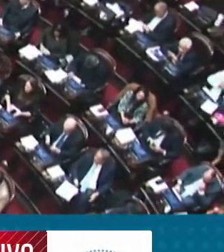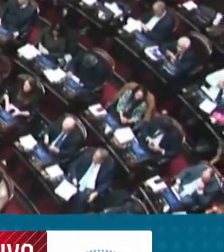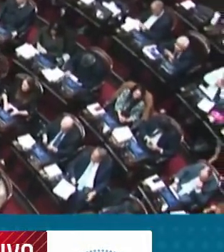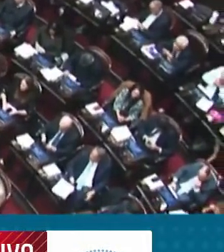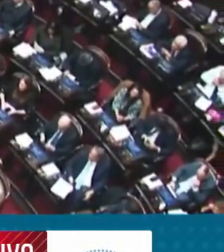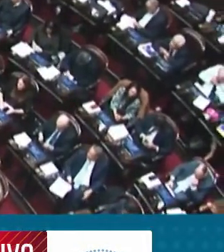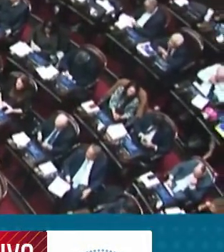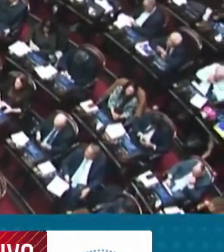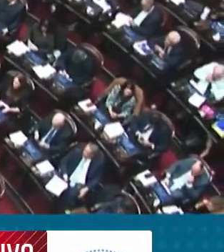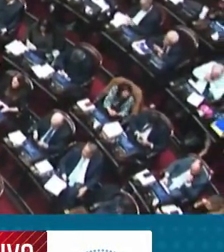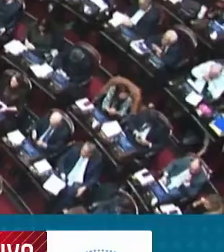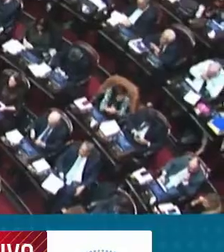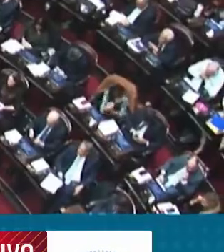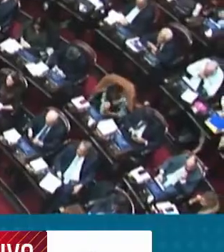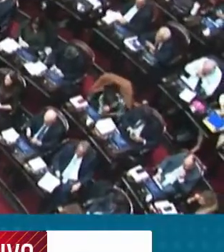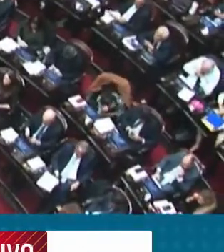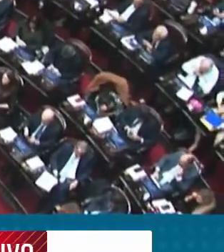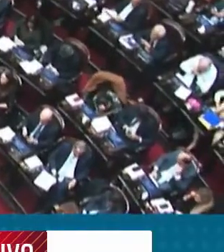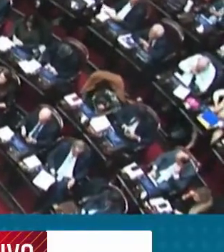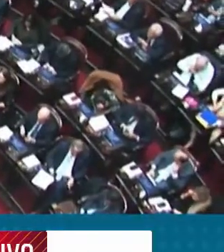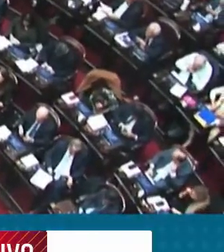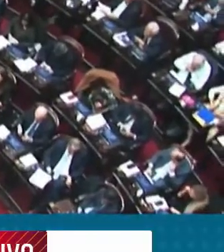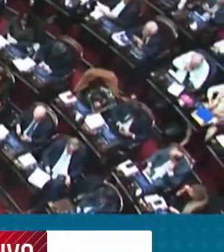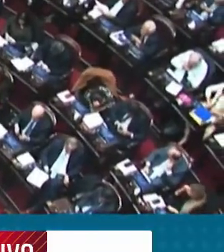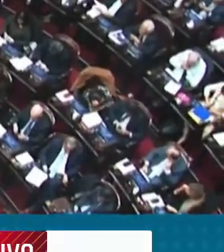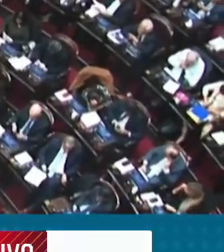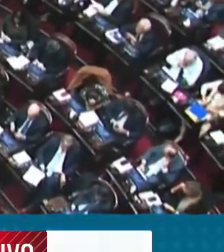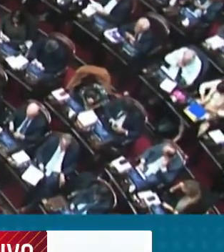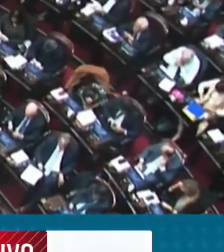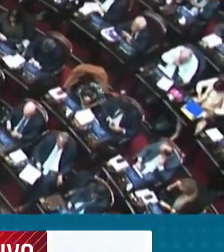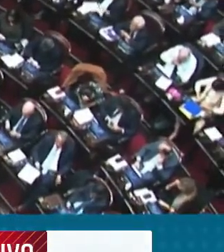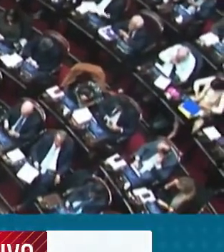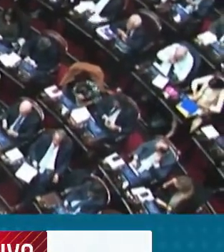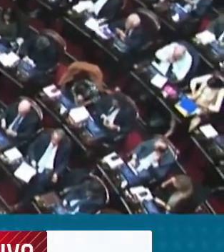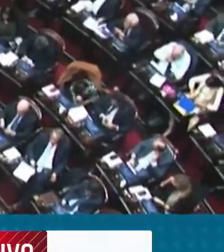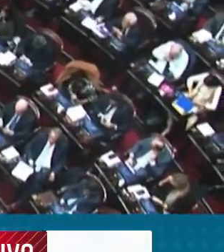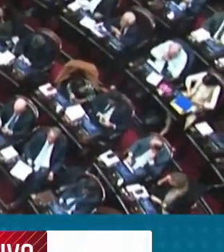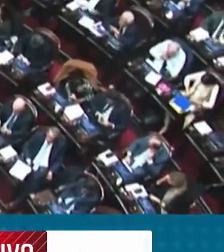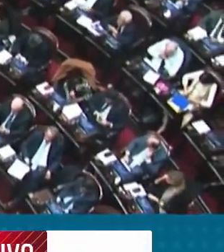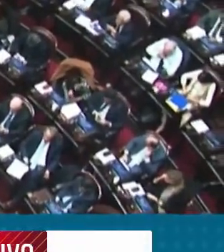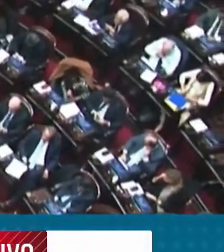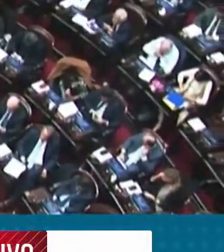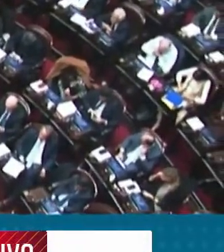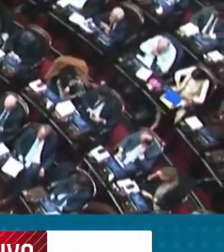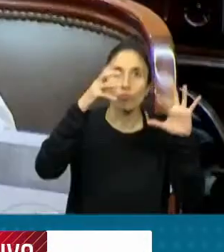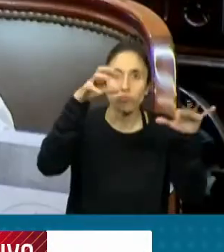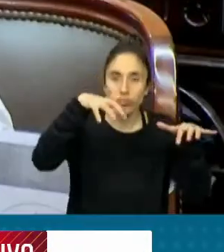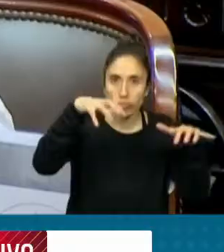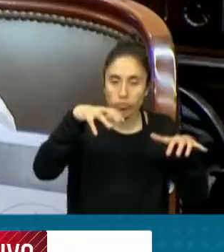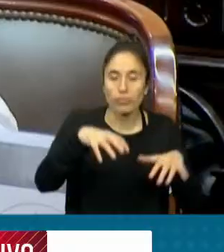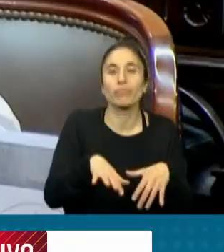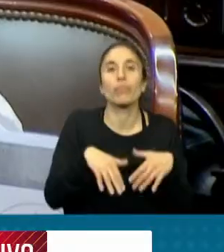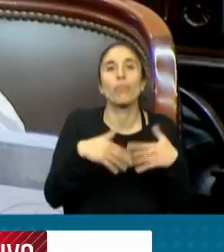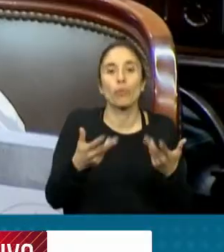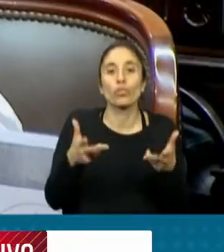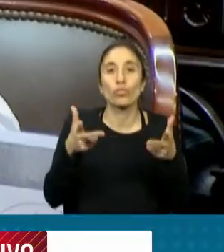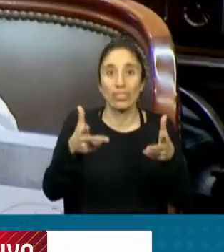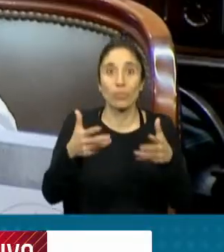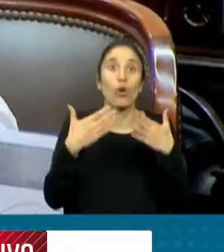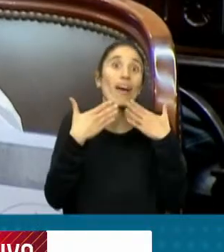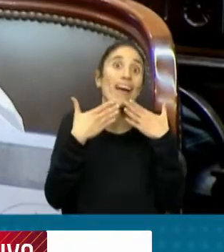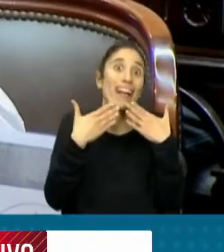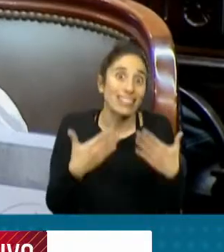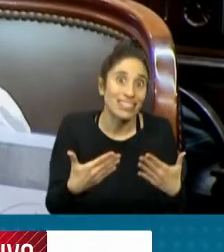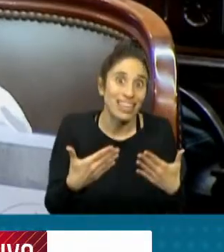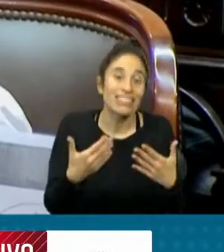colabora, sí. Es un paso, sí. Ante nada algo, sí. Pero lo más importante y el punto tal vez de mayor influencia es